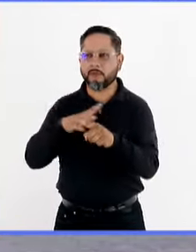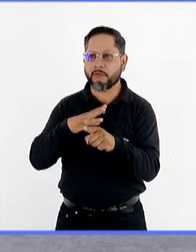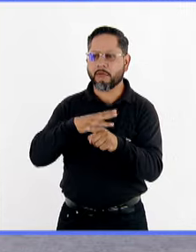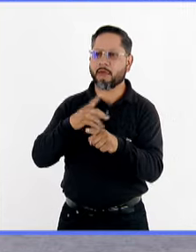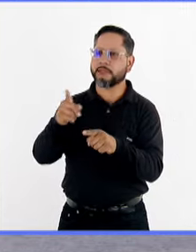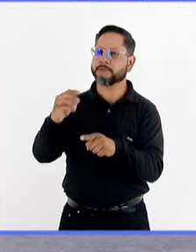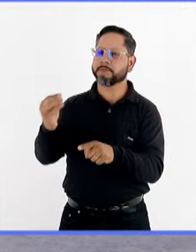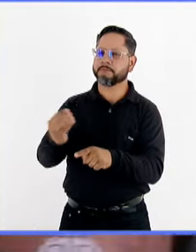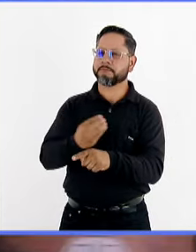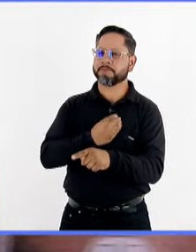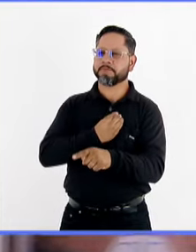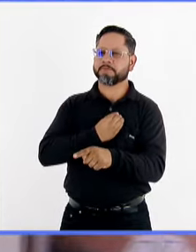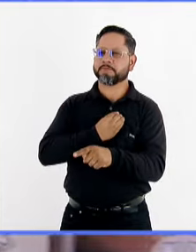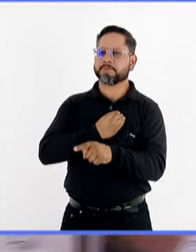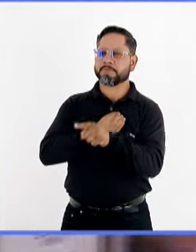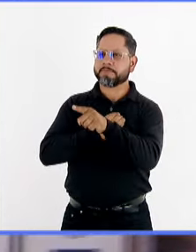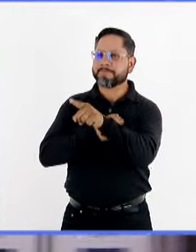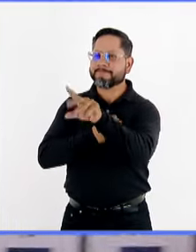sí, me interesa mucho